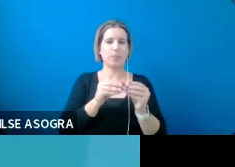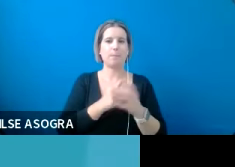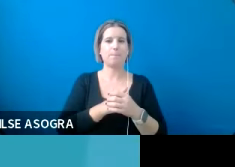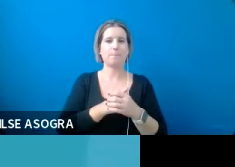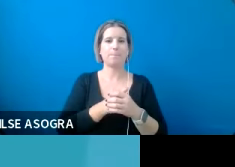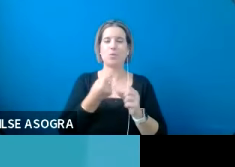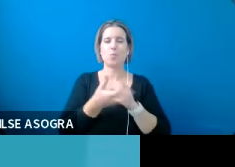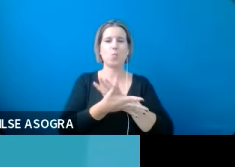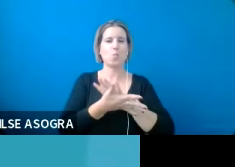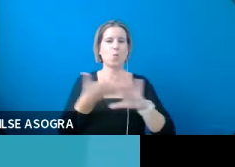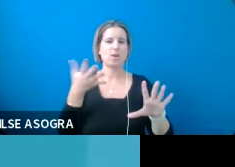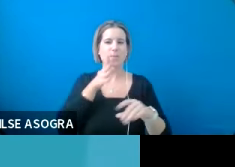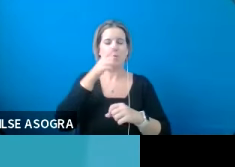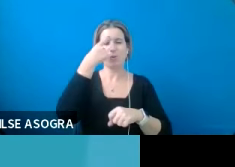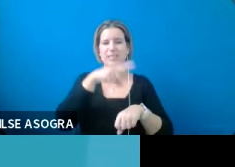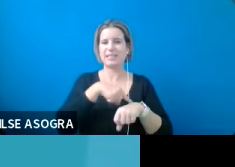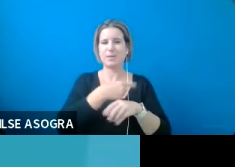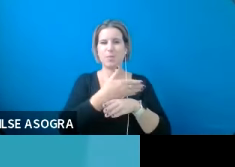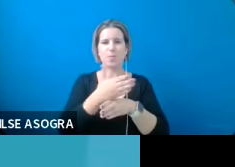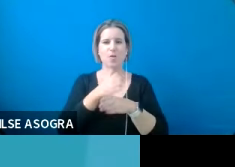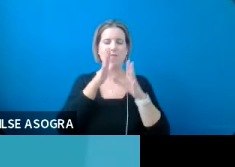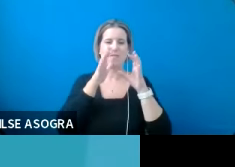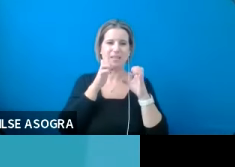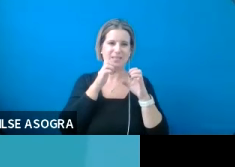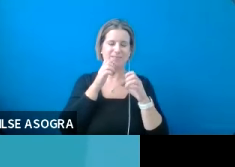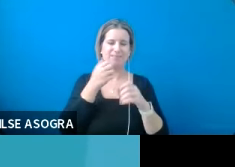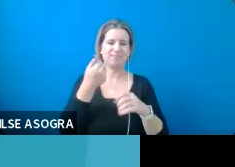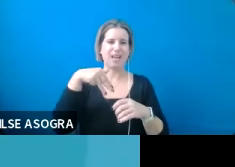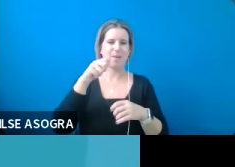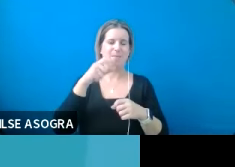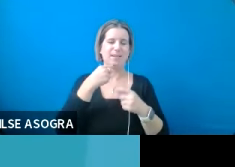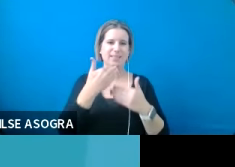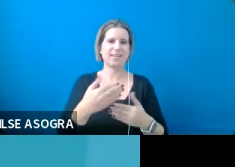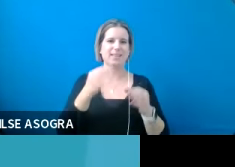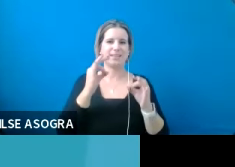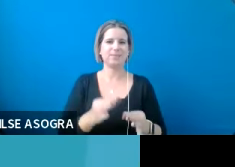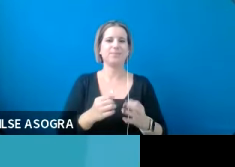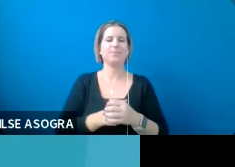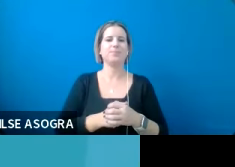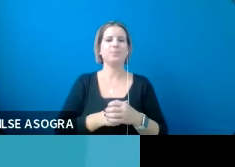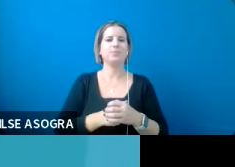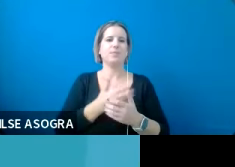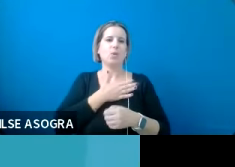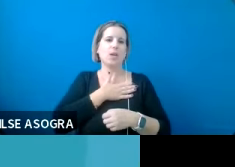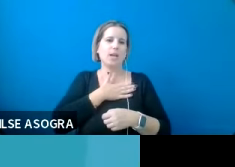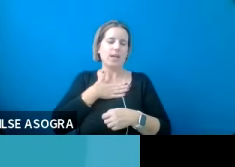muy muy rápida porque sé que vamos muy mal de tiempo y Amelia me lo va a agradecer un montón sí que quería